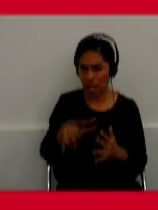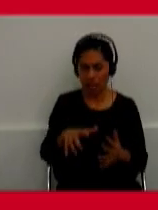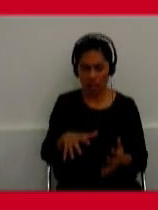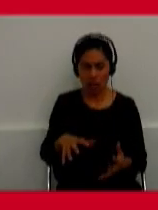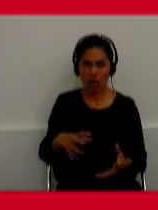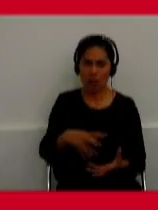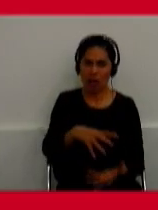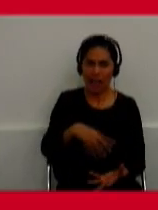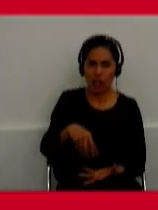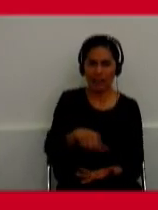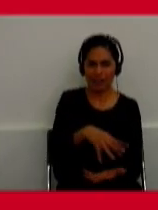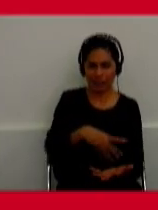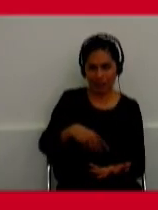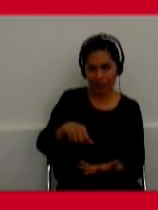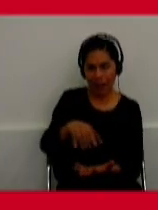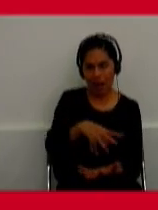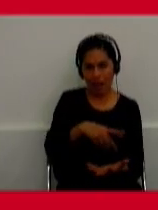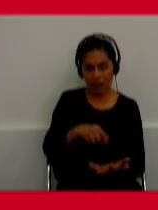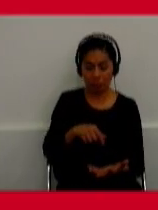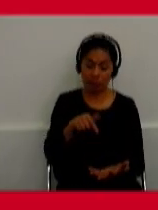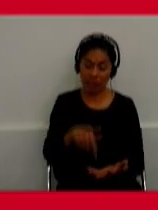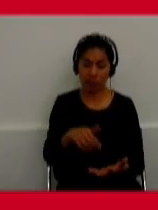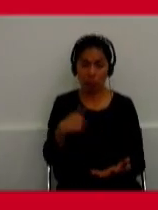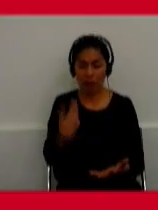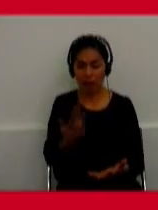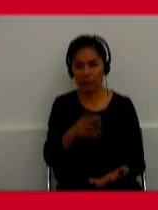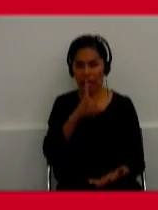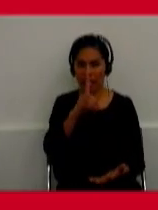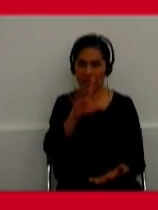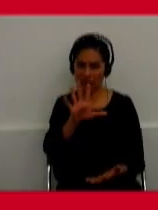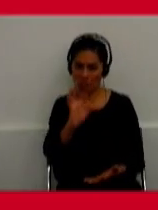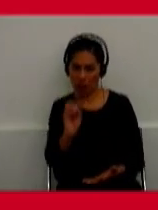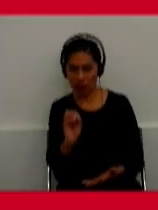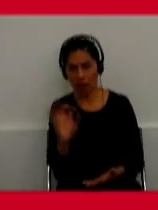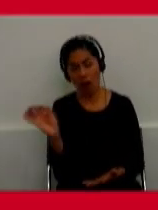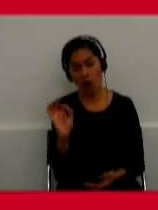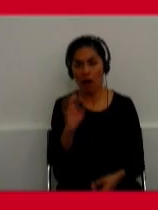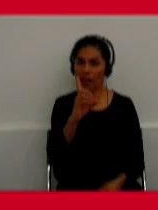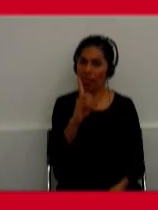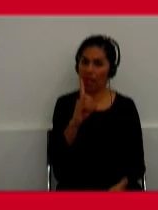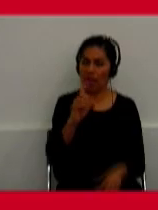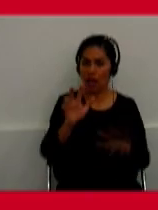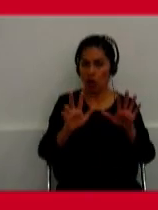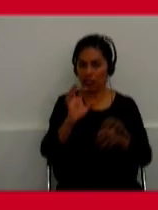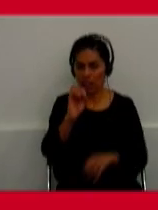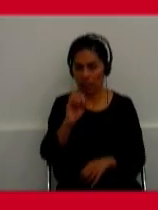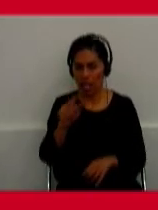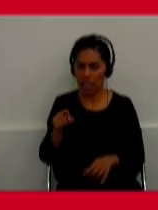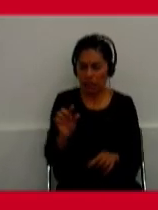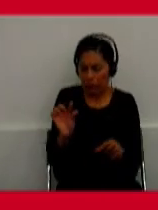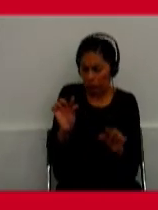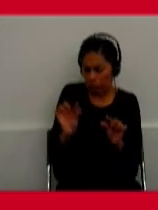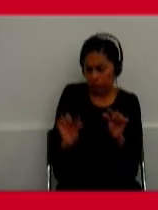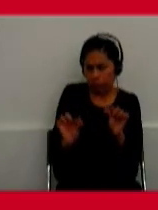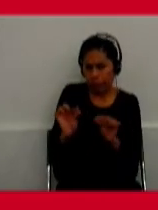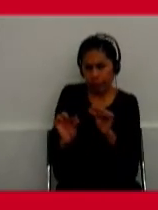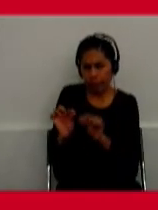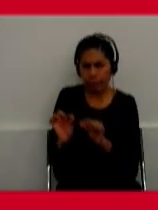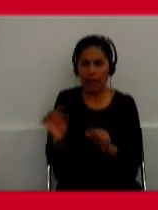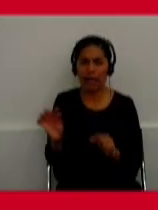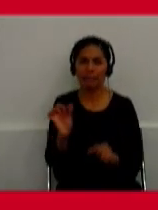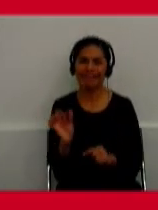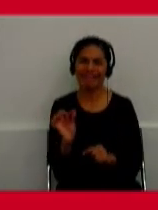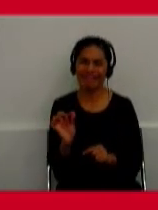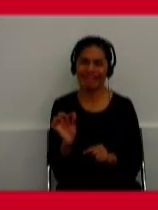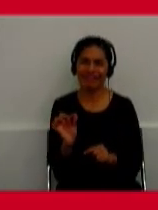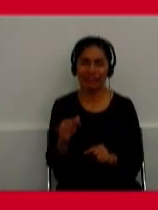variable. Puede variar el D50, el D80 de una propiedad a otro en 20 micrones, 15 micrones. Entonces, la